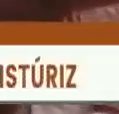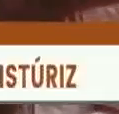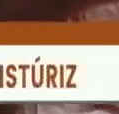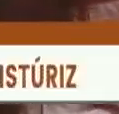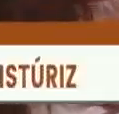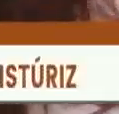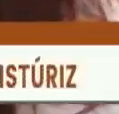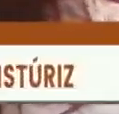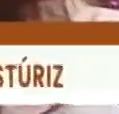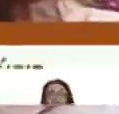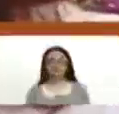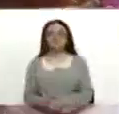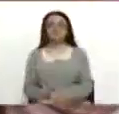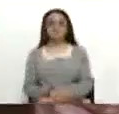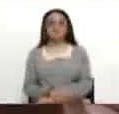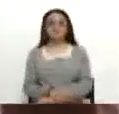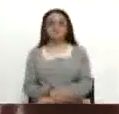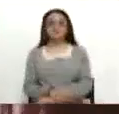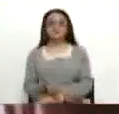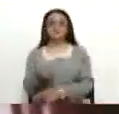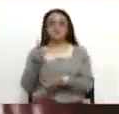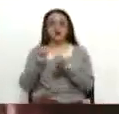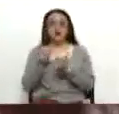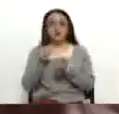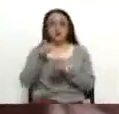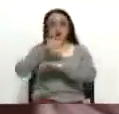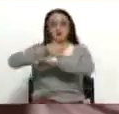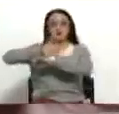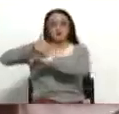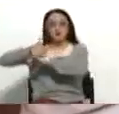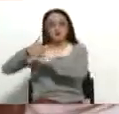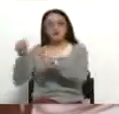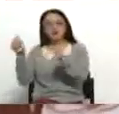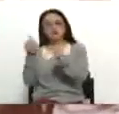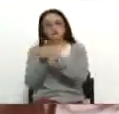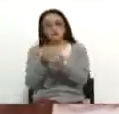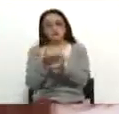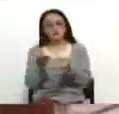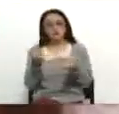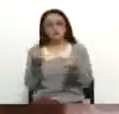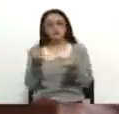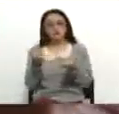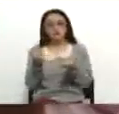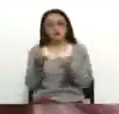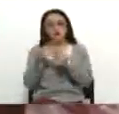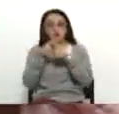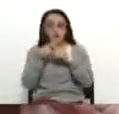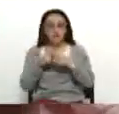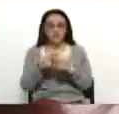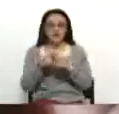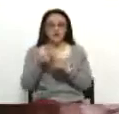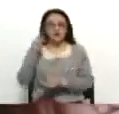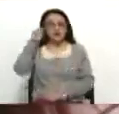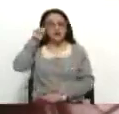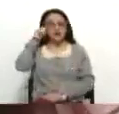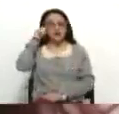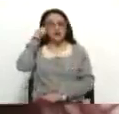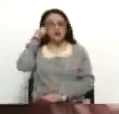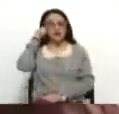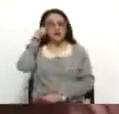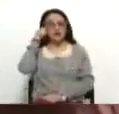social y territorial, Mervin Maldonado. Son algunas de las autoridades que acompañan en este sentido homenaje, recordando